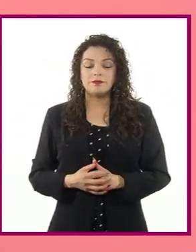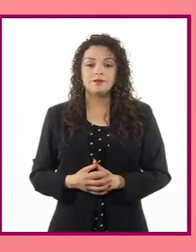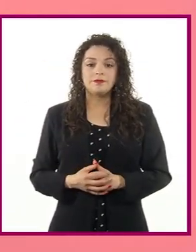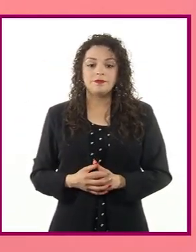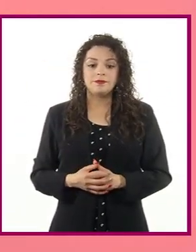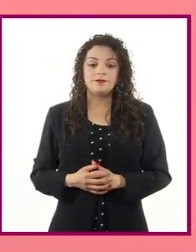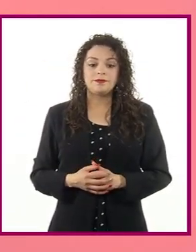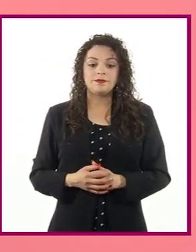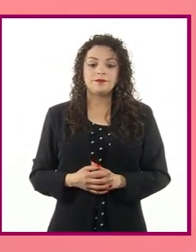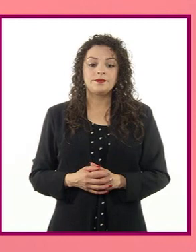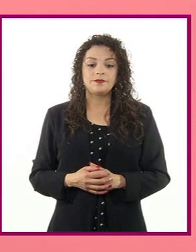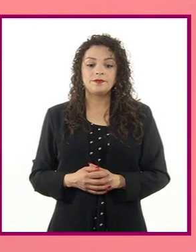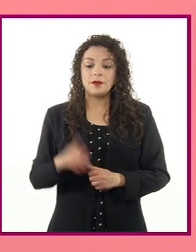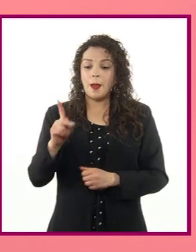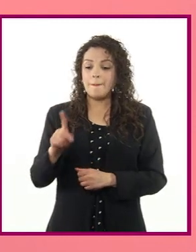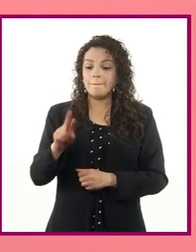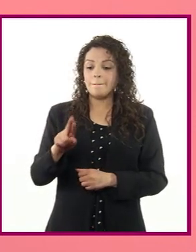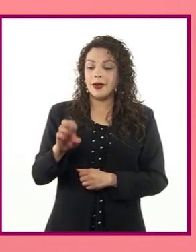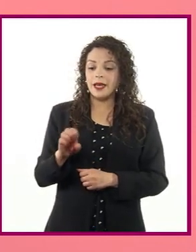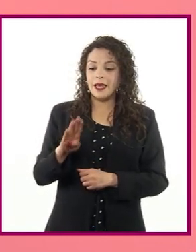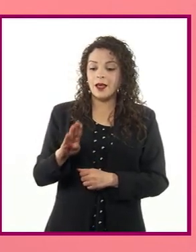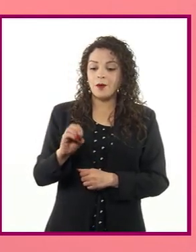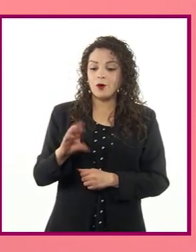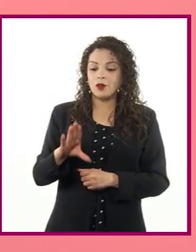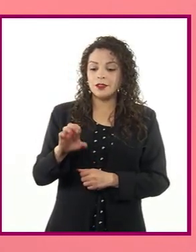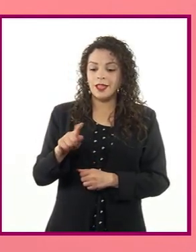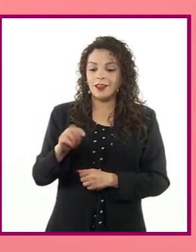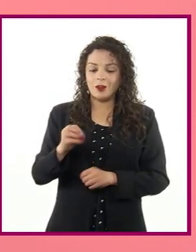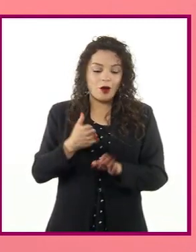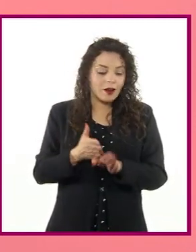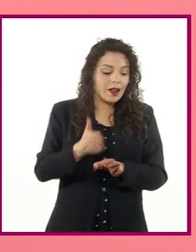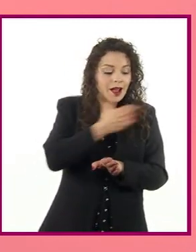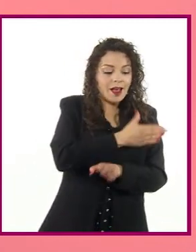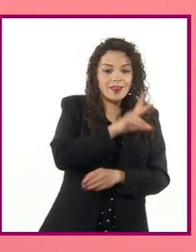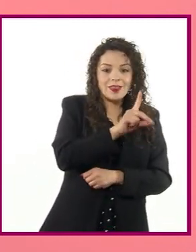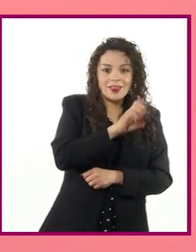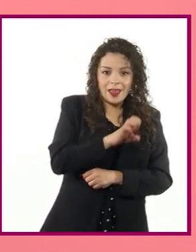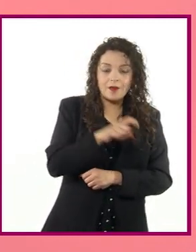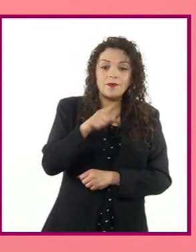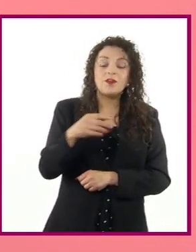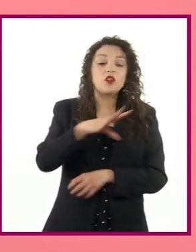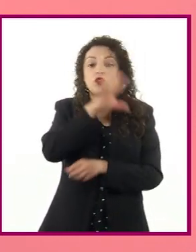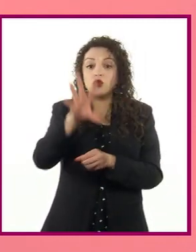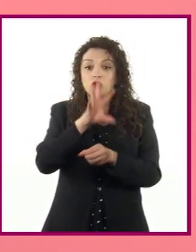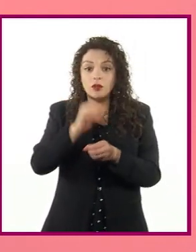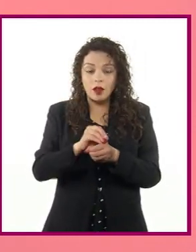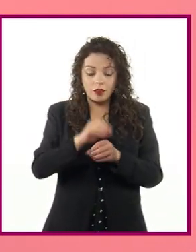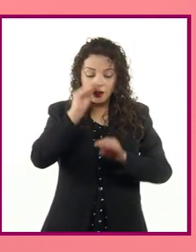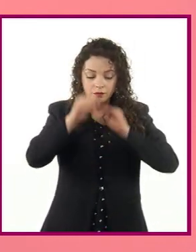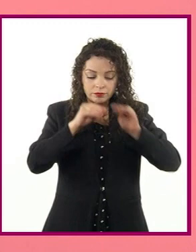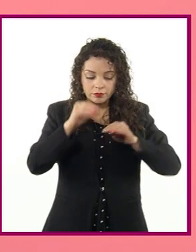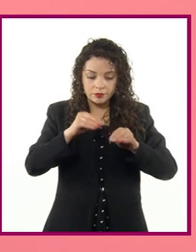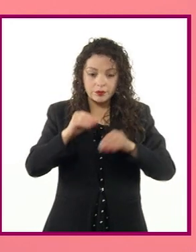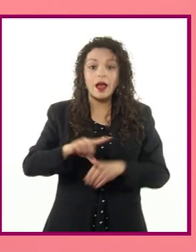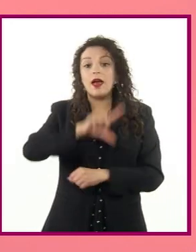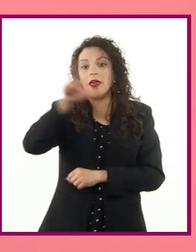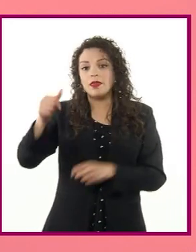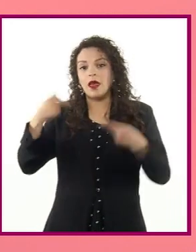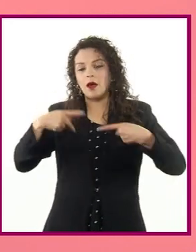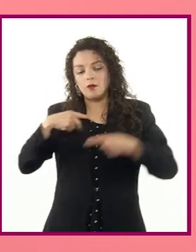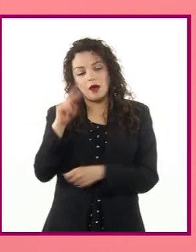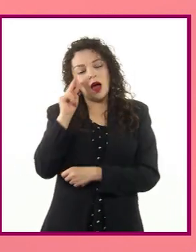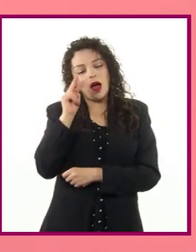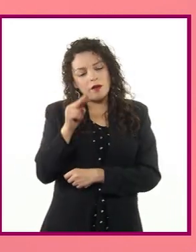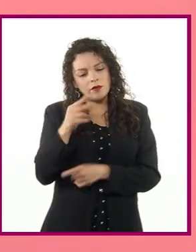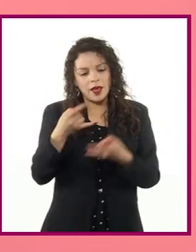el preboceto se toman todas las decisiones gráficas que después van a estar frente al lector. El lector va a ver una historia que